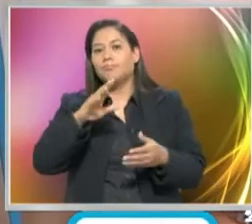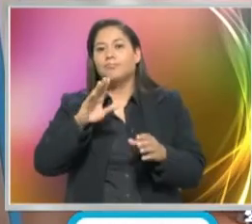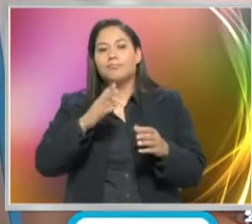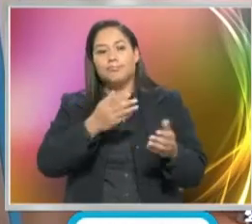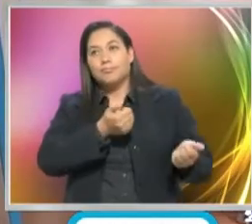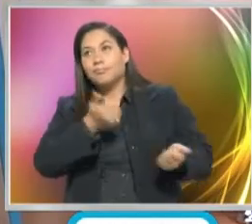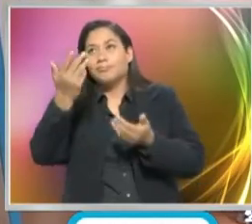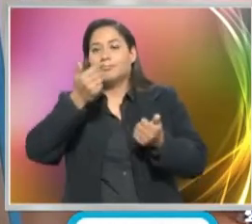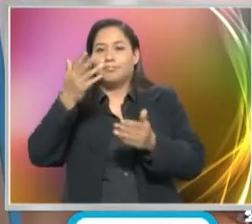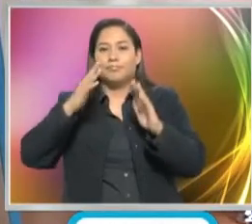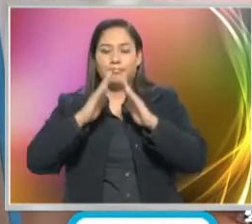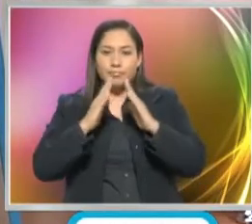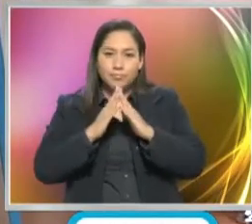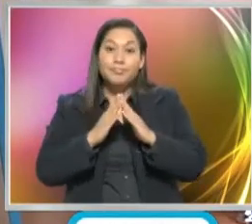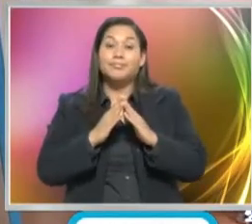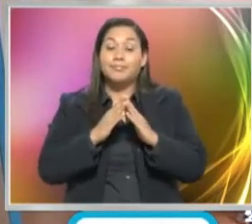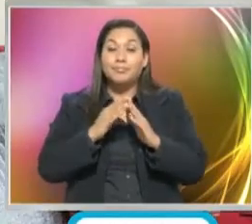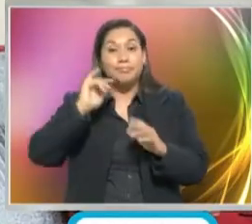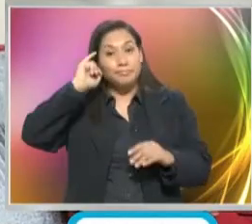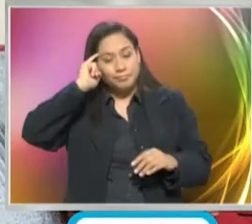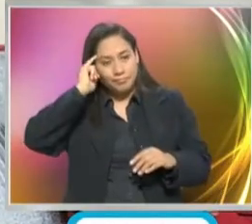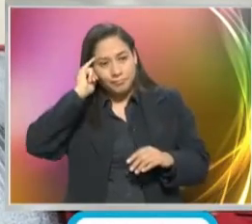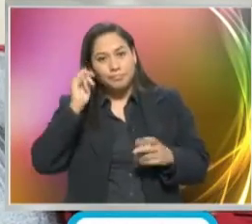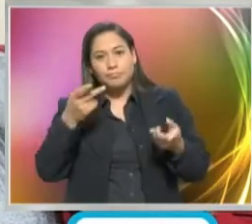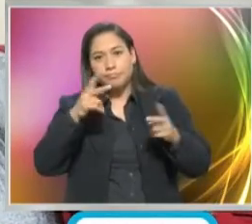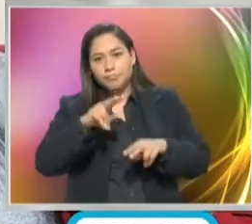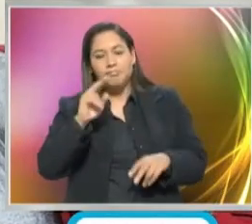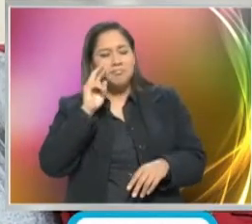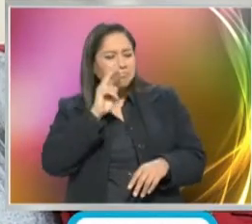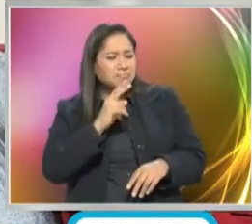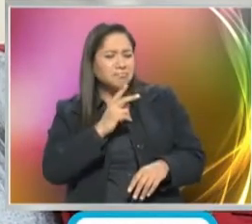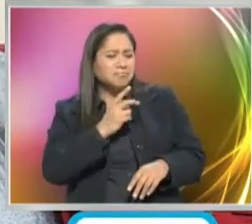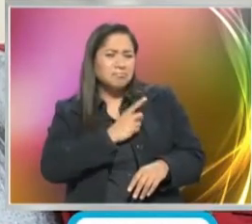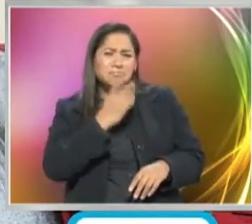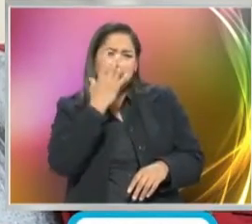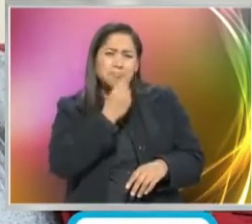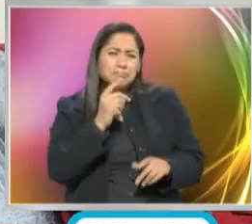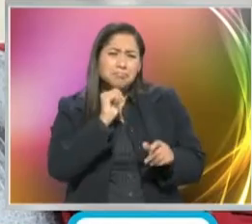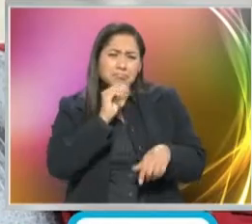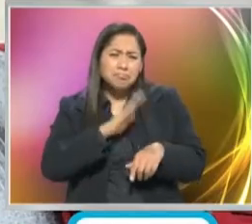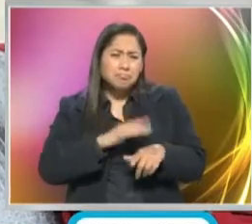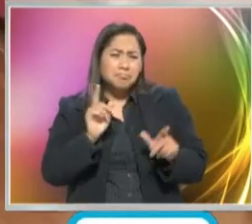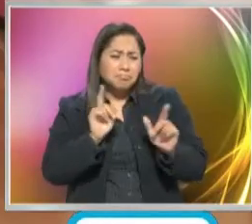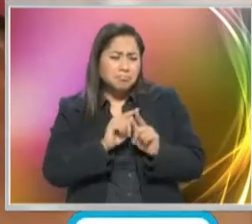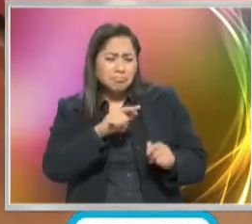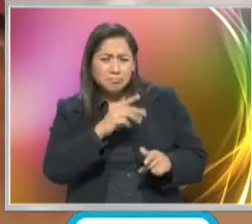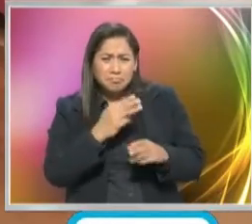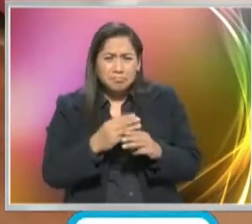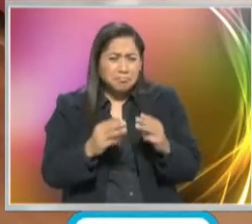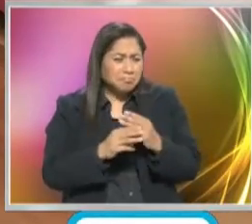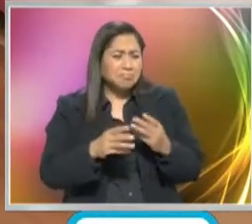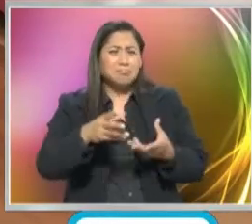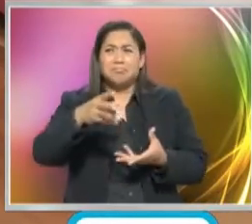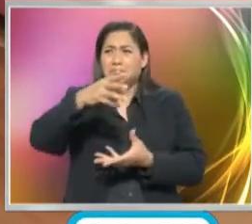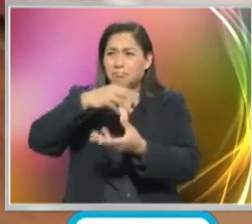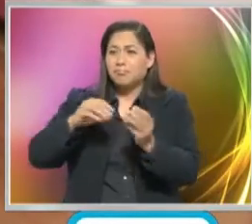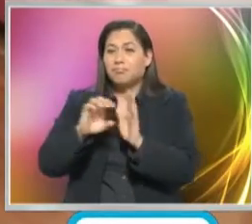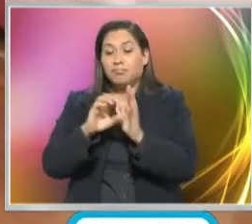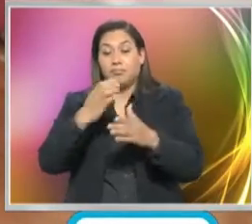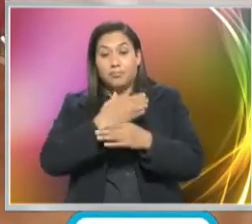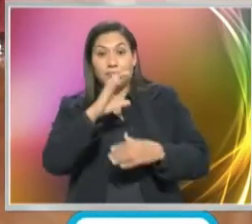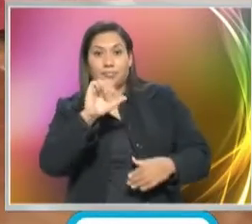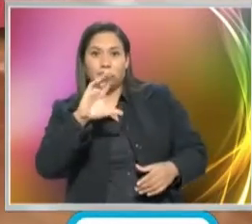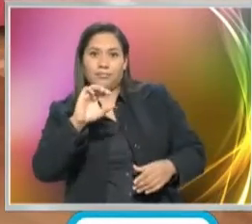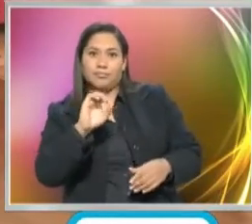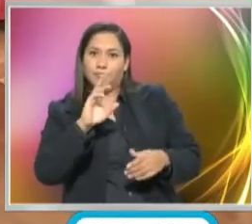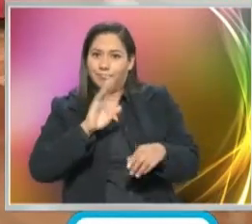a casa, ¿verdad? Claro. Entonces, los indígenas, en cambio, lo veían simplemente como algo hermoso y no era un material de intercambio como el cacao, por